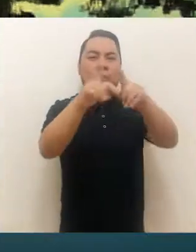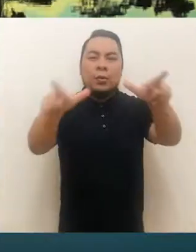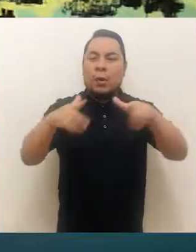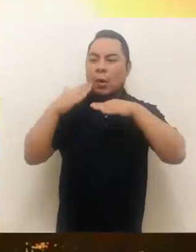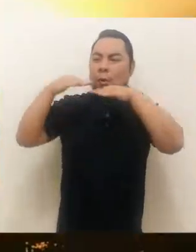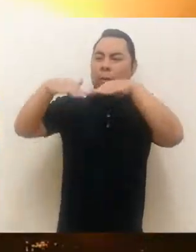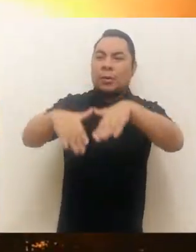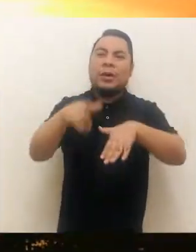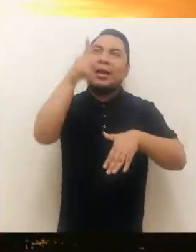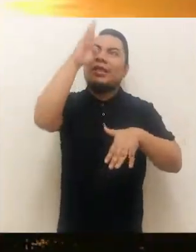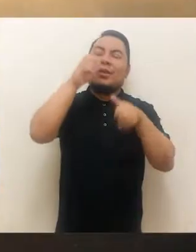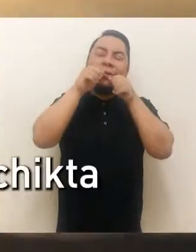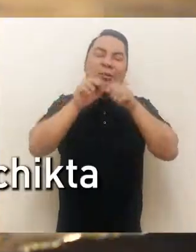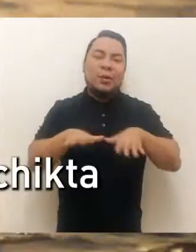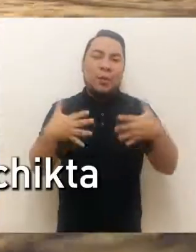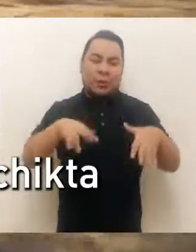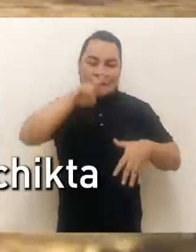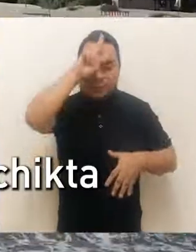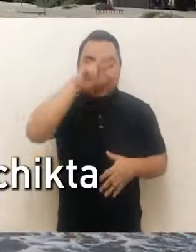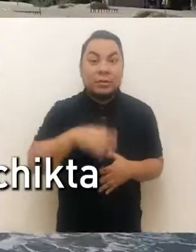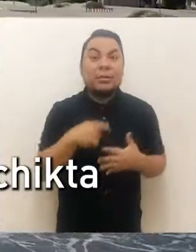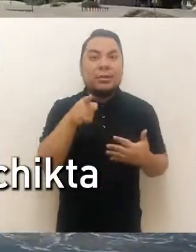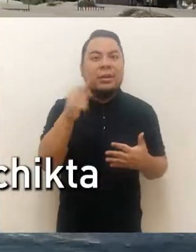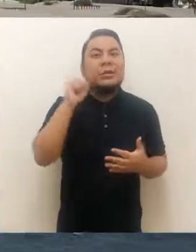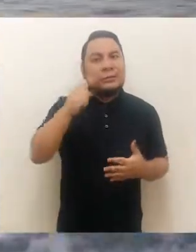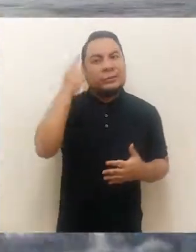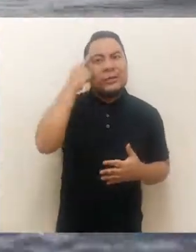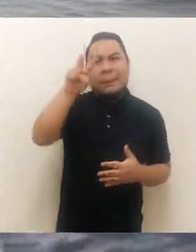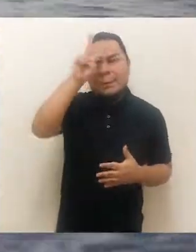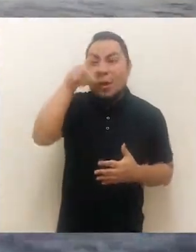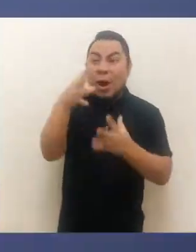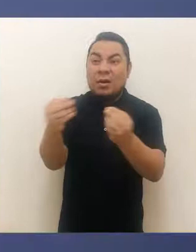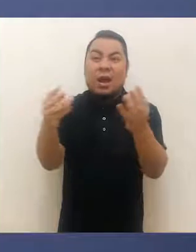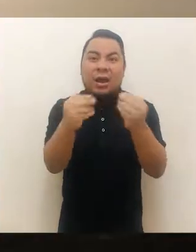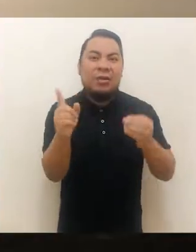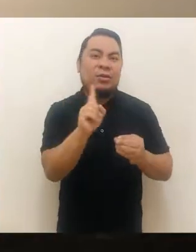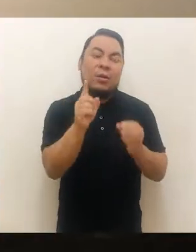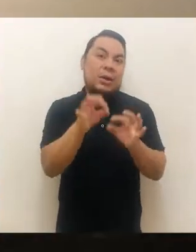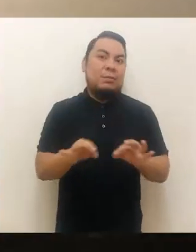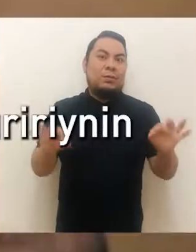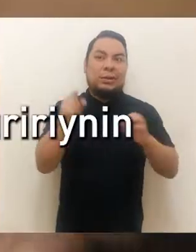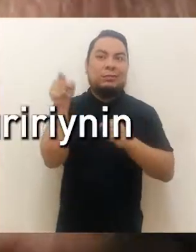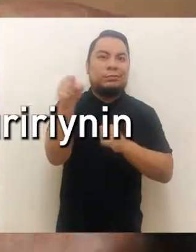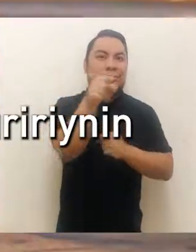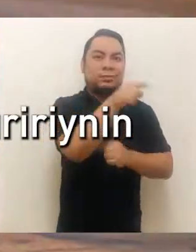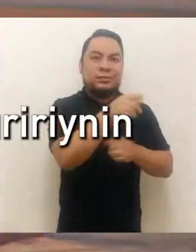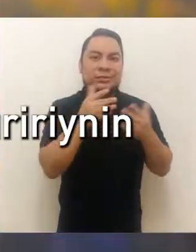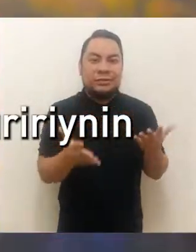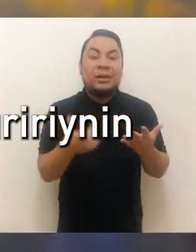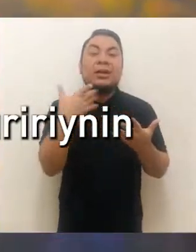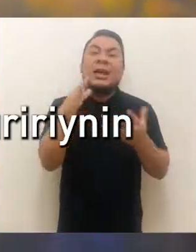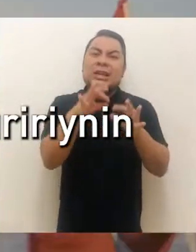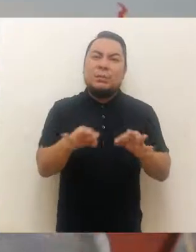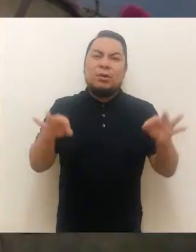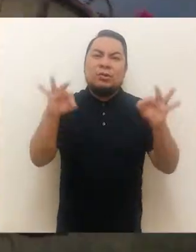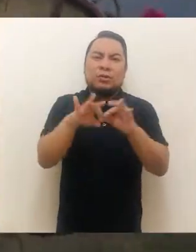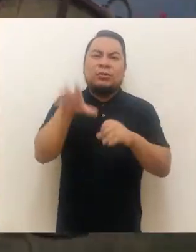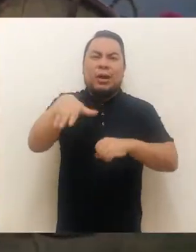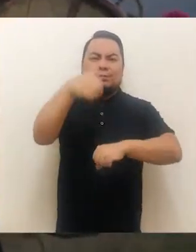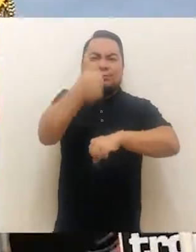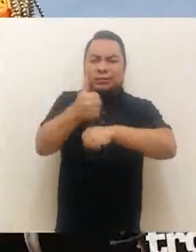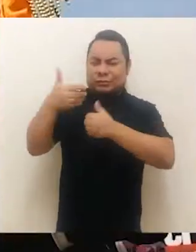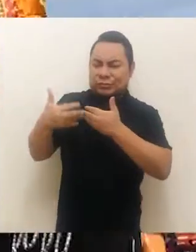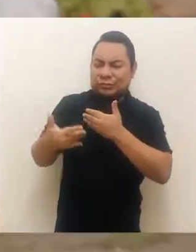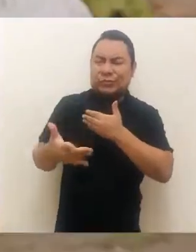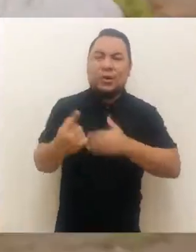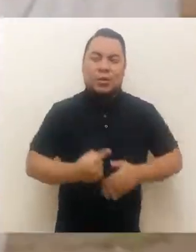hemos sido bendecidos. Cuesta tanto imaginarse nuestro Perú sin toda esa riqueza. Tenemos un legado histórico que nos